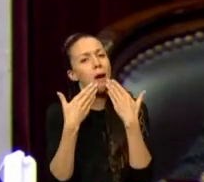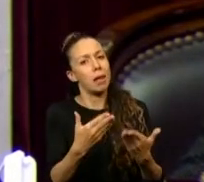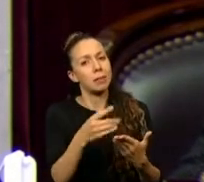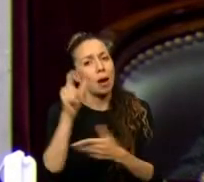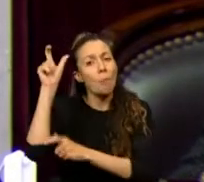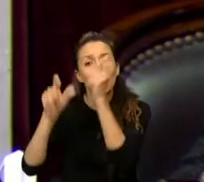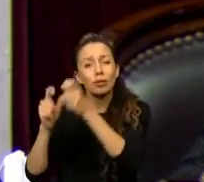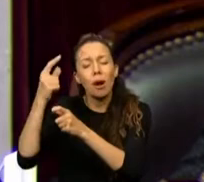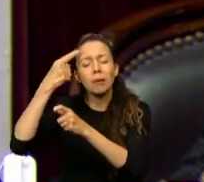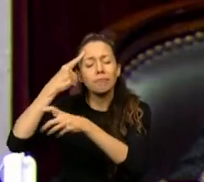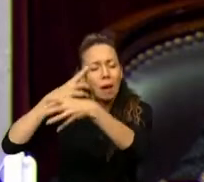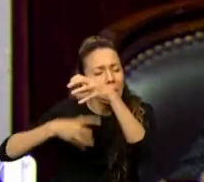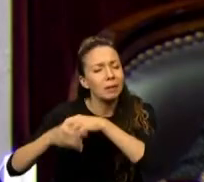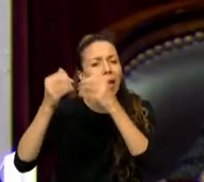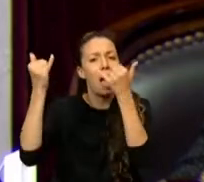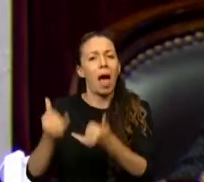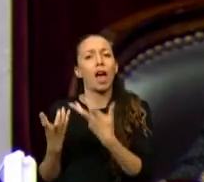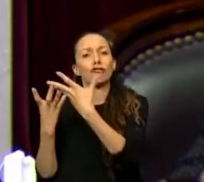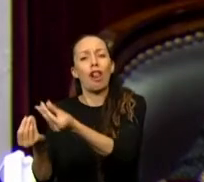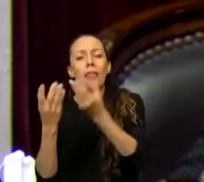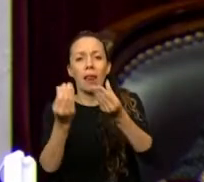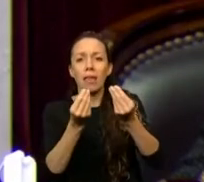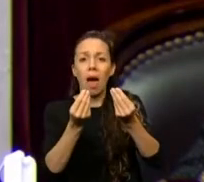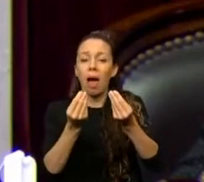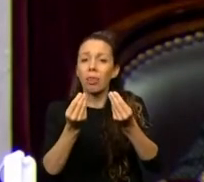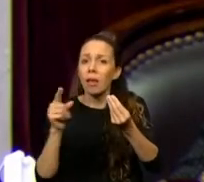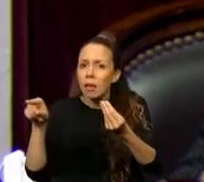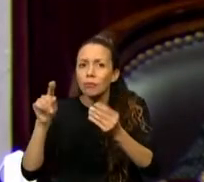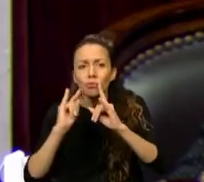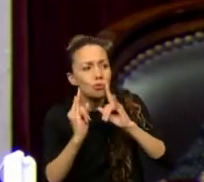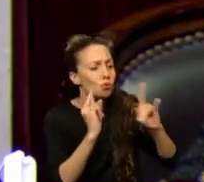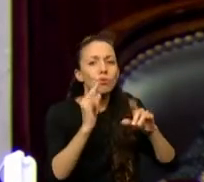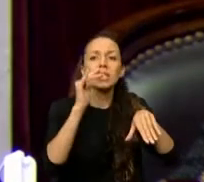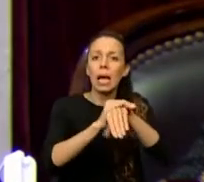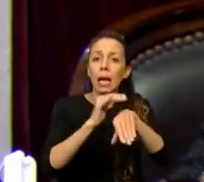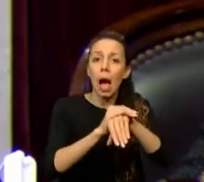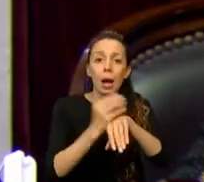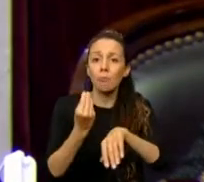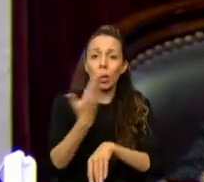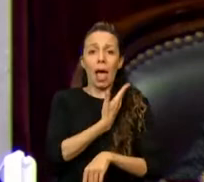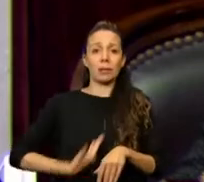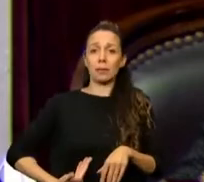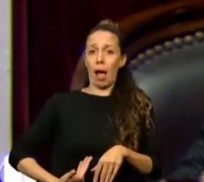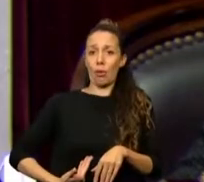y solidarias que se encargan hoy, donde el Estado no llega, donde los marcos regulatorios